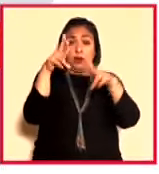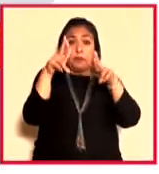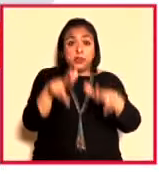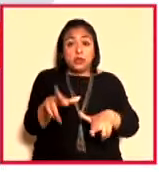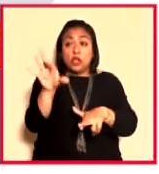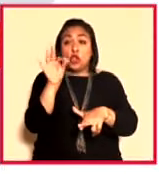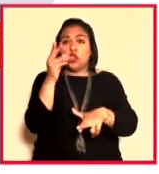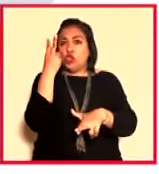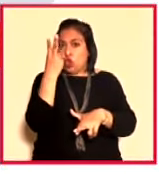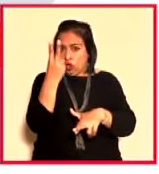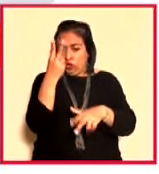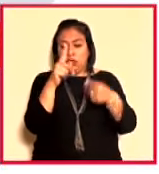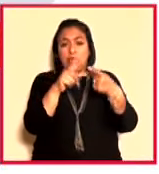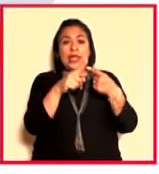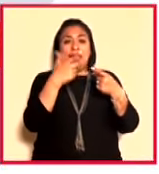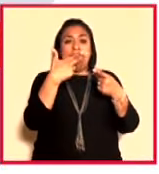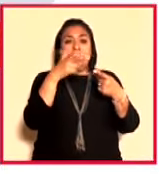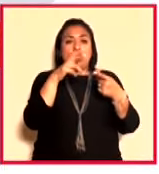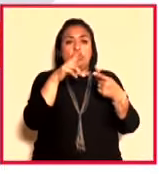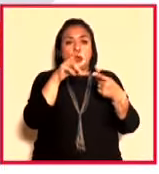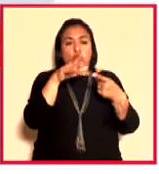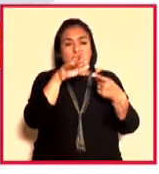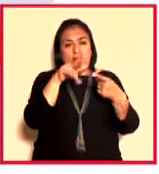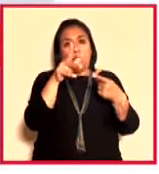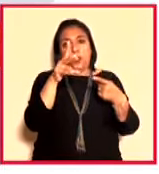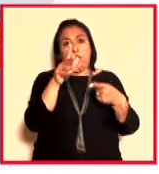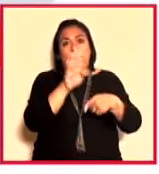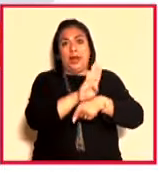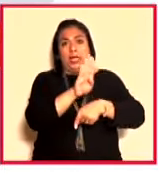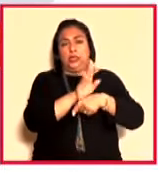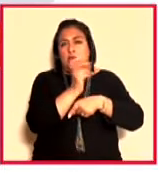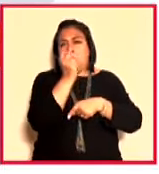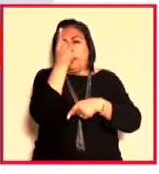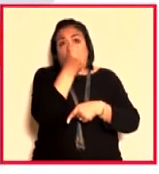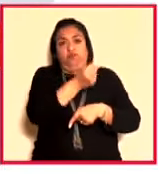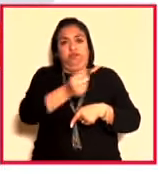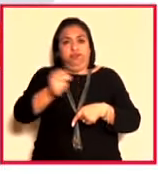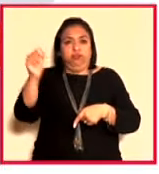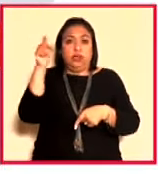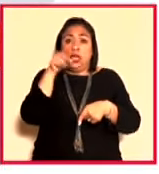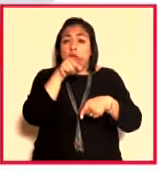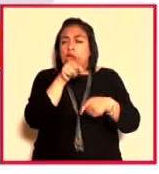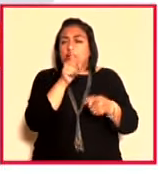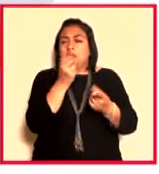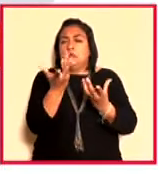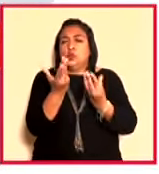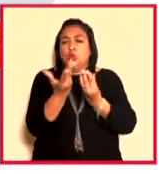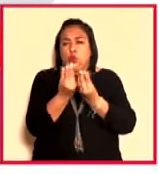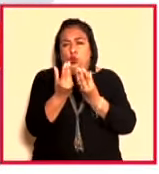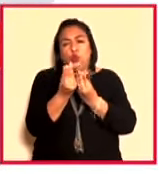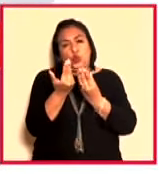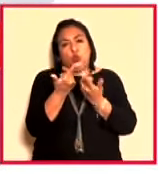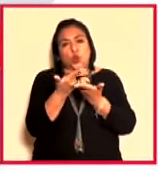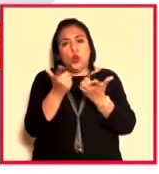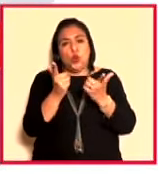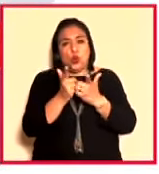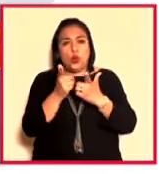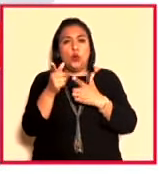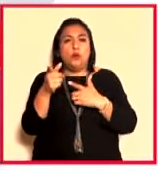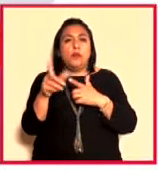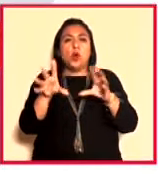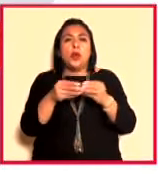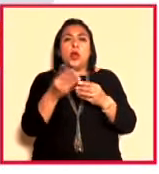una de Heitor Villa-Lobos, el gran compositor brasileño que ha sido de alguna manera alguien muy cercano a nuestro grupo con la grabación de su integral de